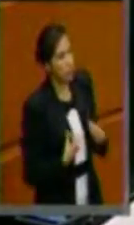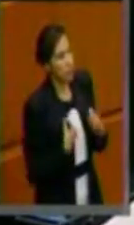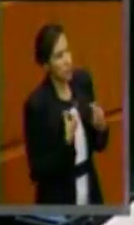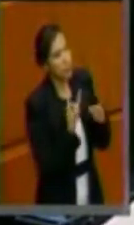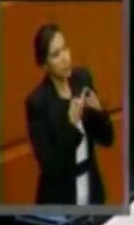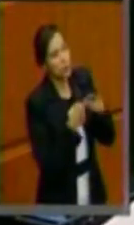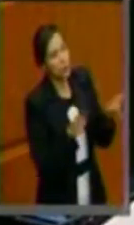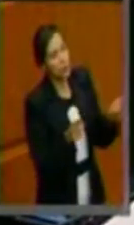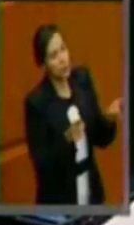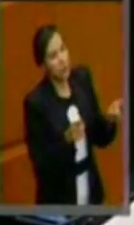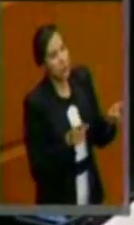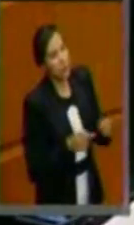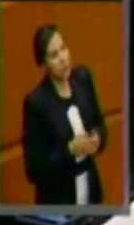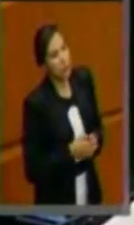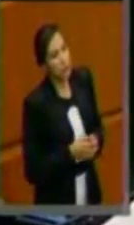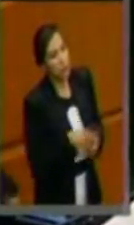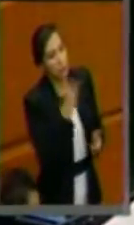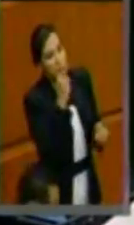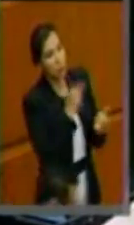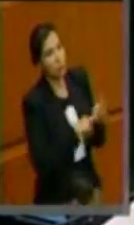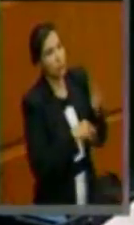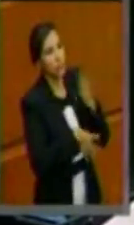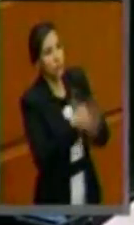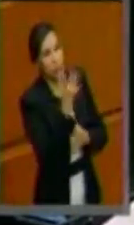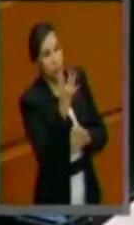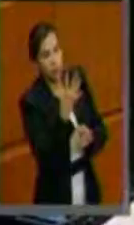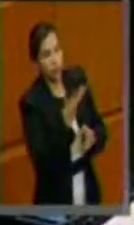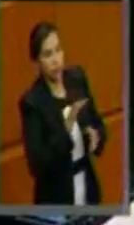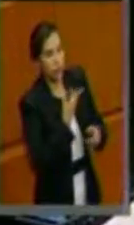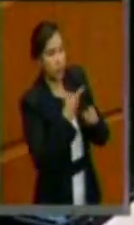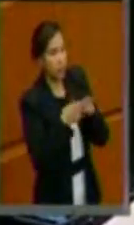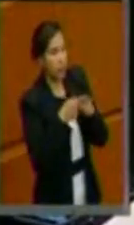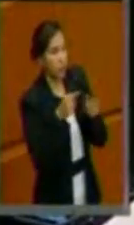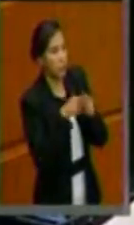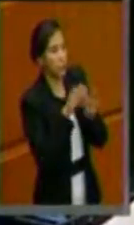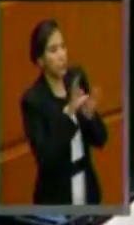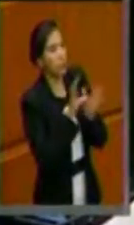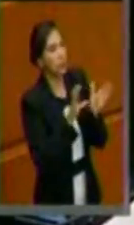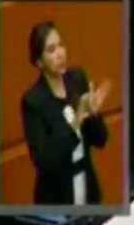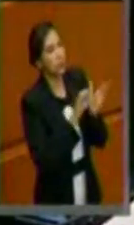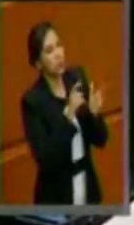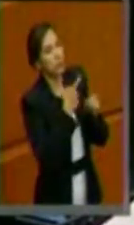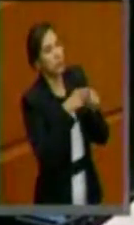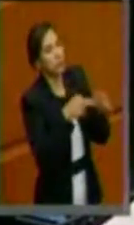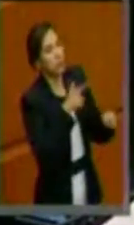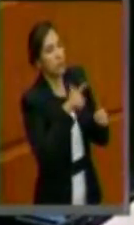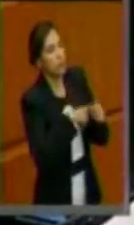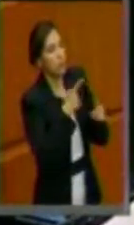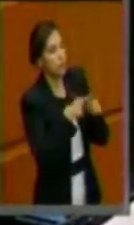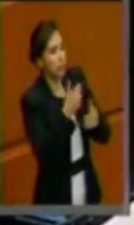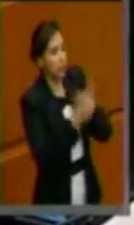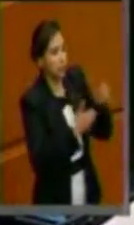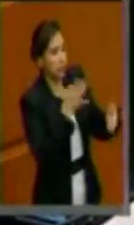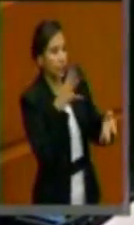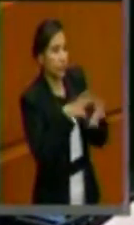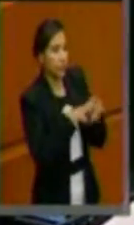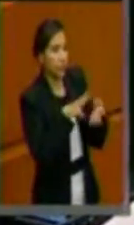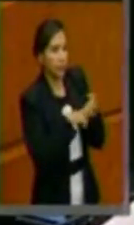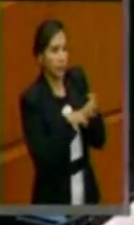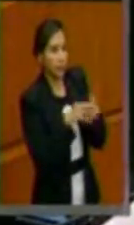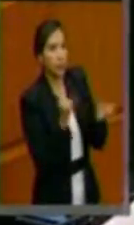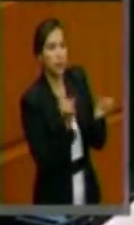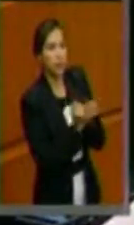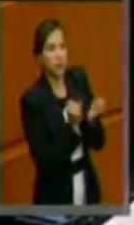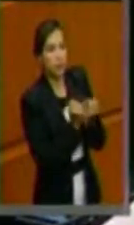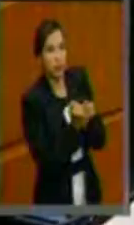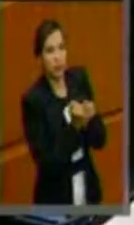distinta, y en el 2014 nos dimos el Código Nacional de Procedimientos Penales, que